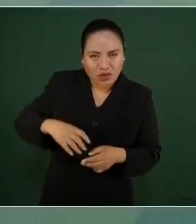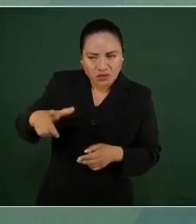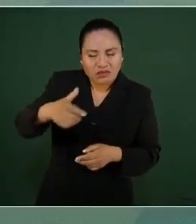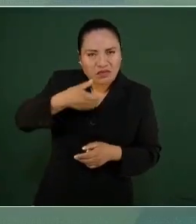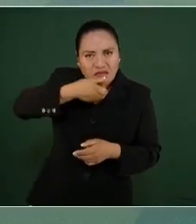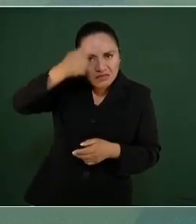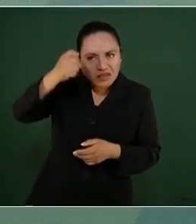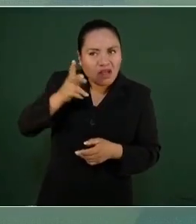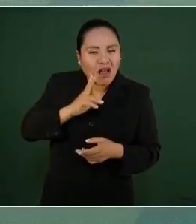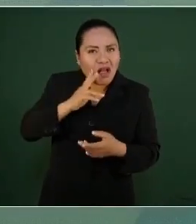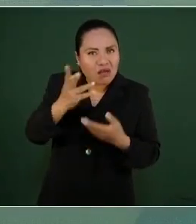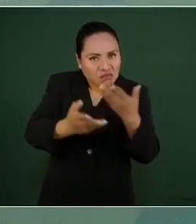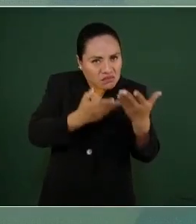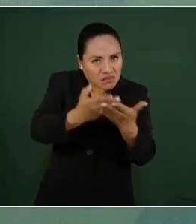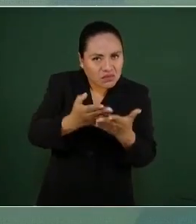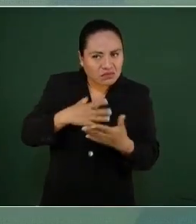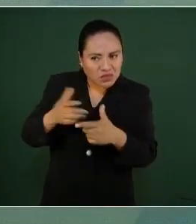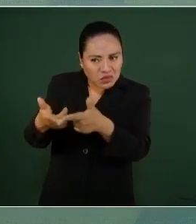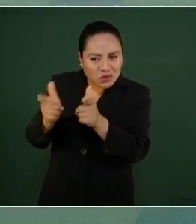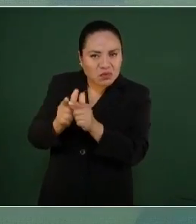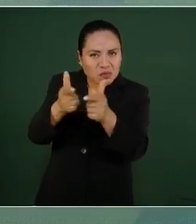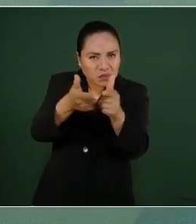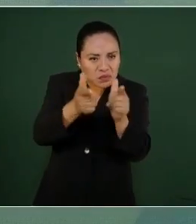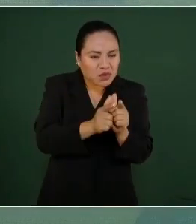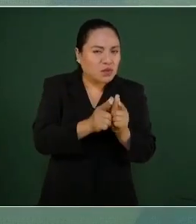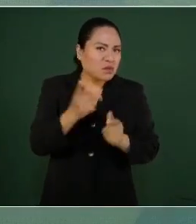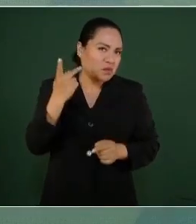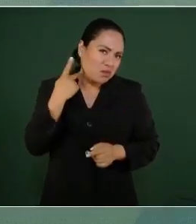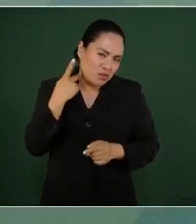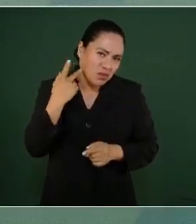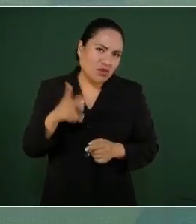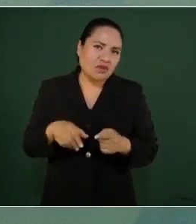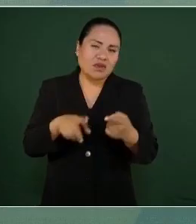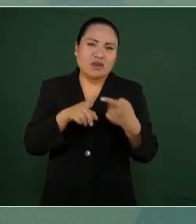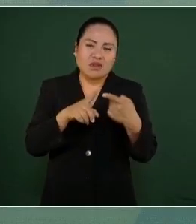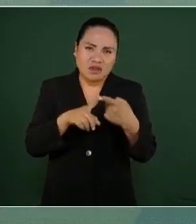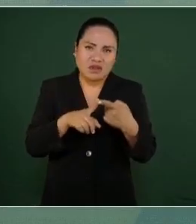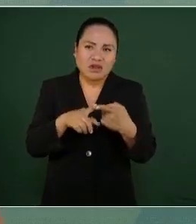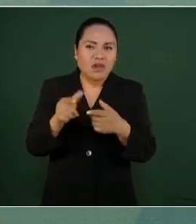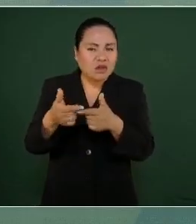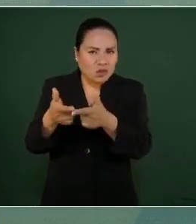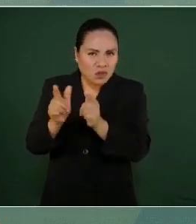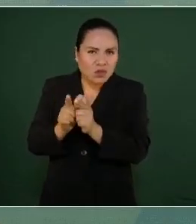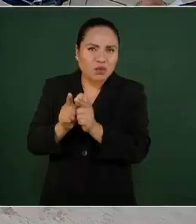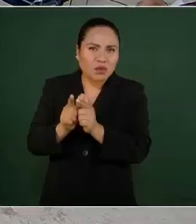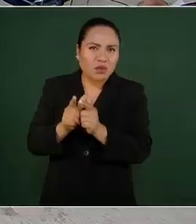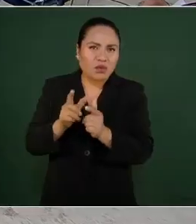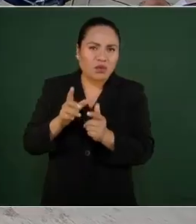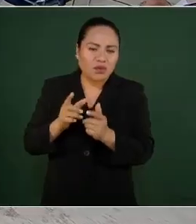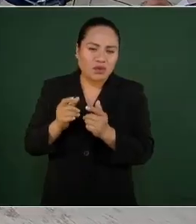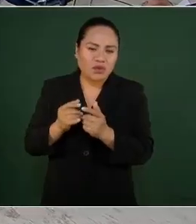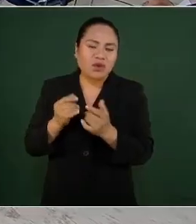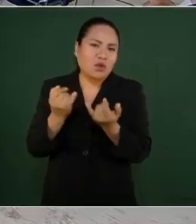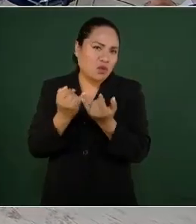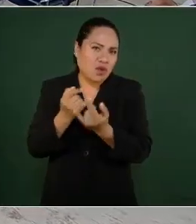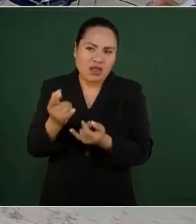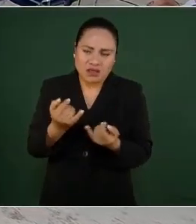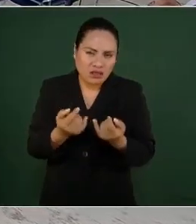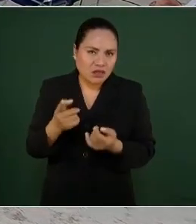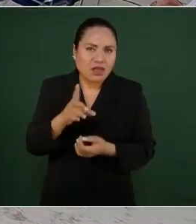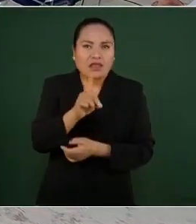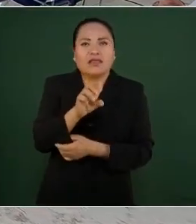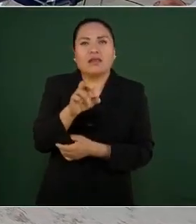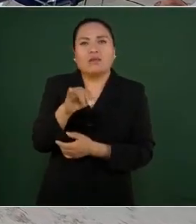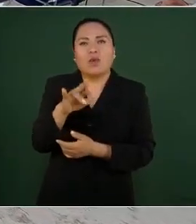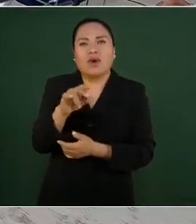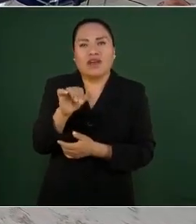de los partidos, tanto el candidato del Partido Republicano como el candidato del Partido Demócrata,